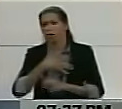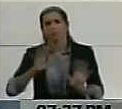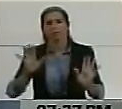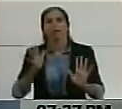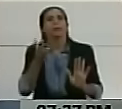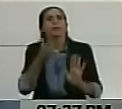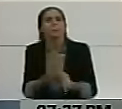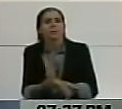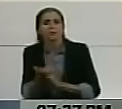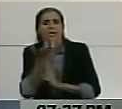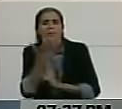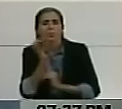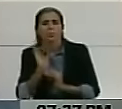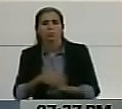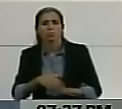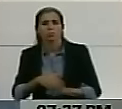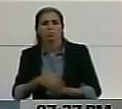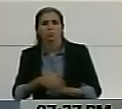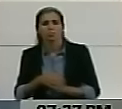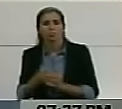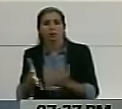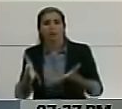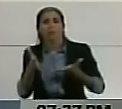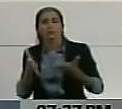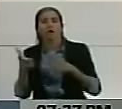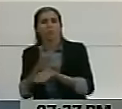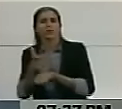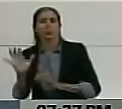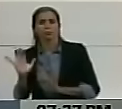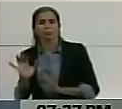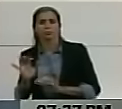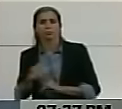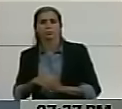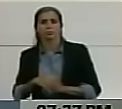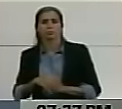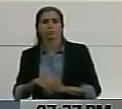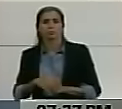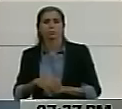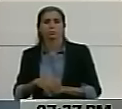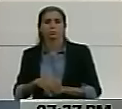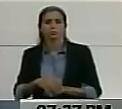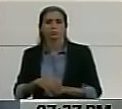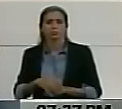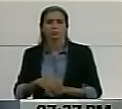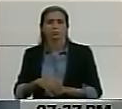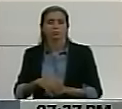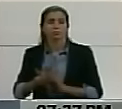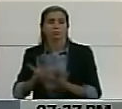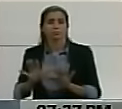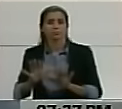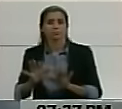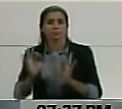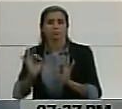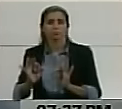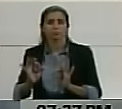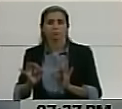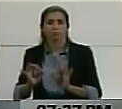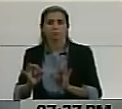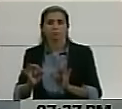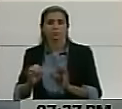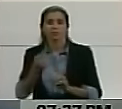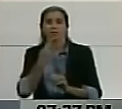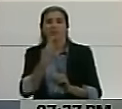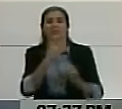gana el sector radical del gobierno y se mata al revocatorio? Esta declaración que busca